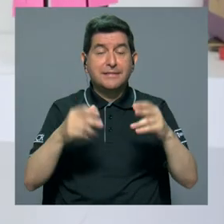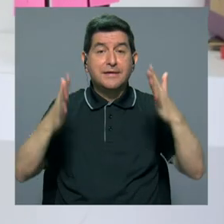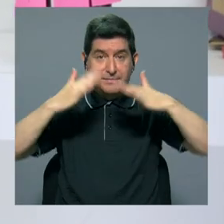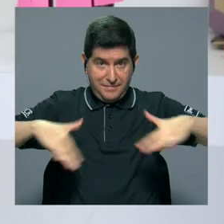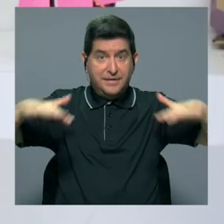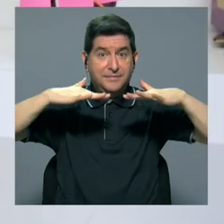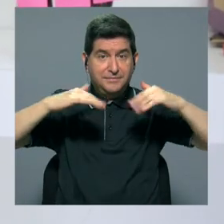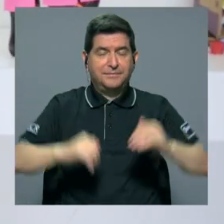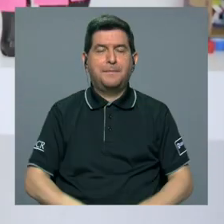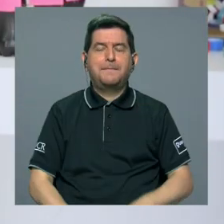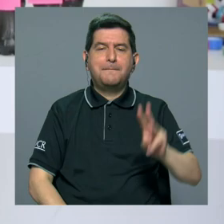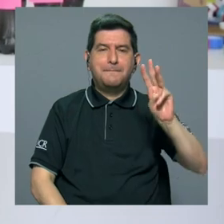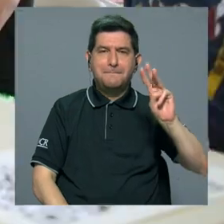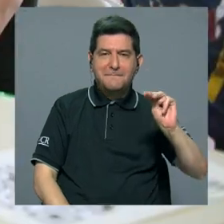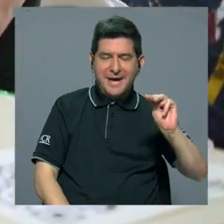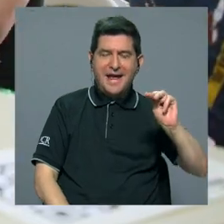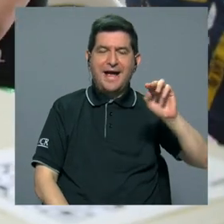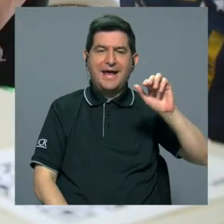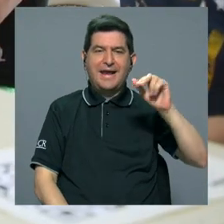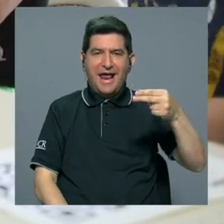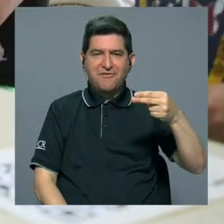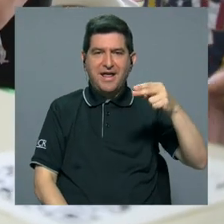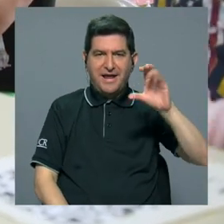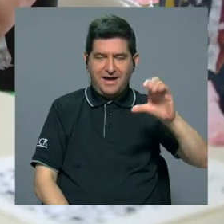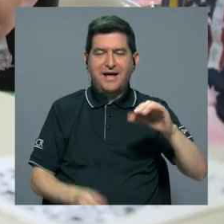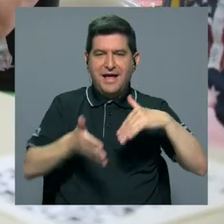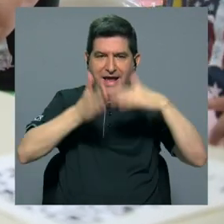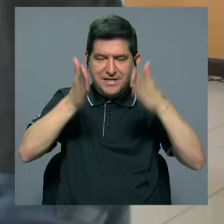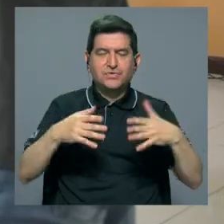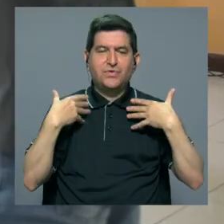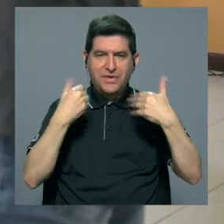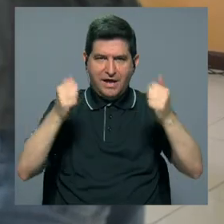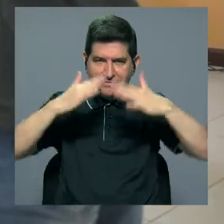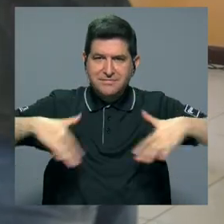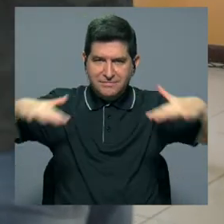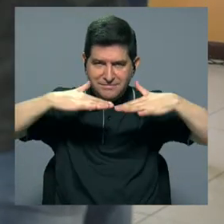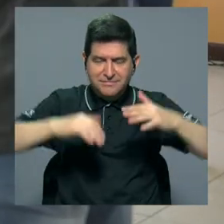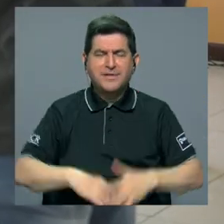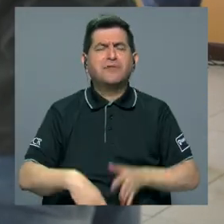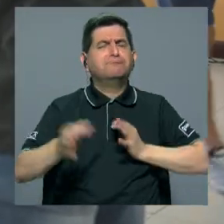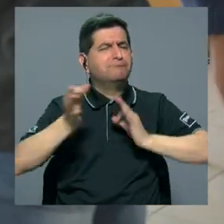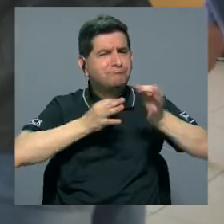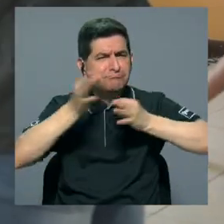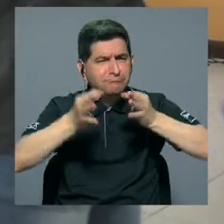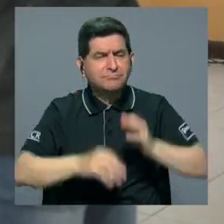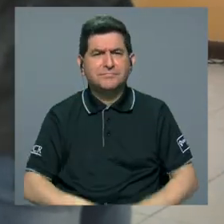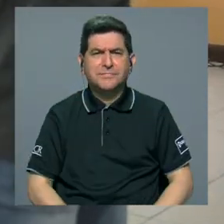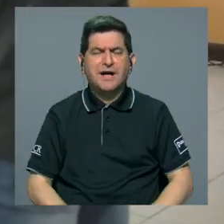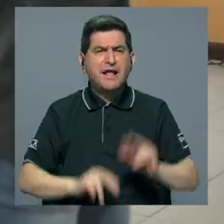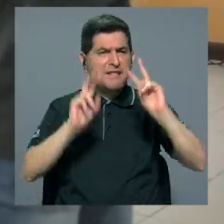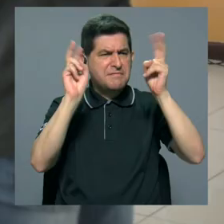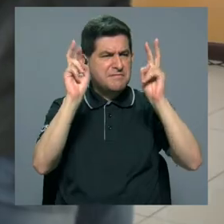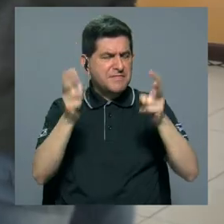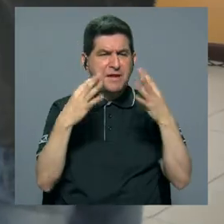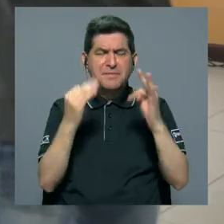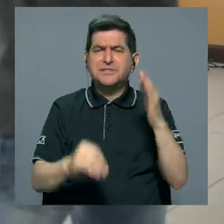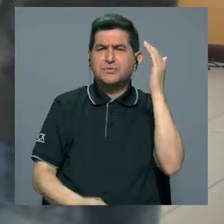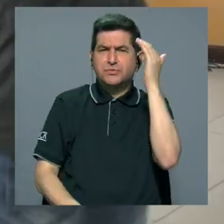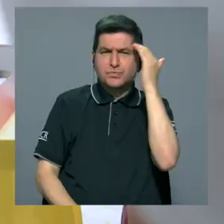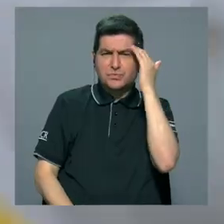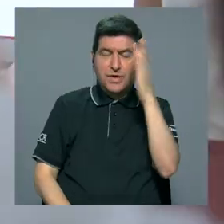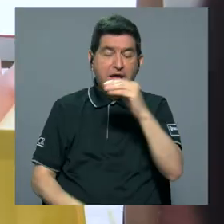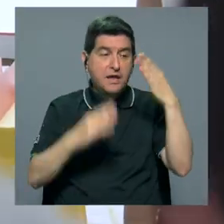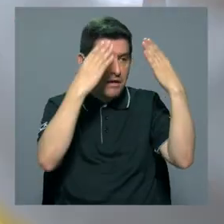materia ambiental. María Ángel Herrera Calderón, estudiante de Salud Ambiental, explicó sobre cuáles temas se